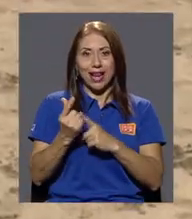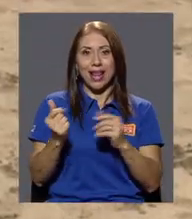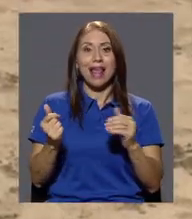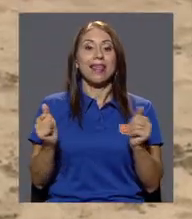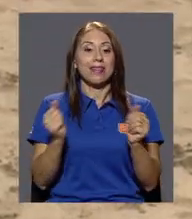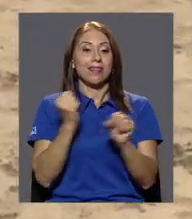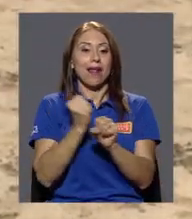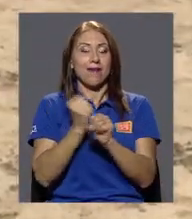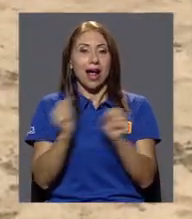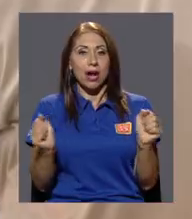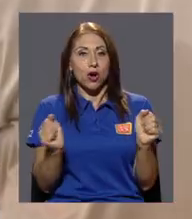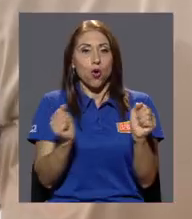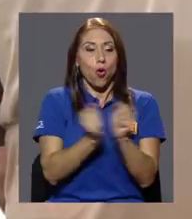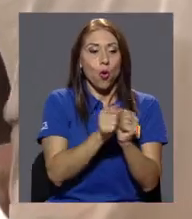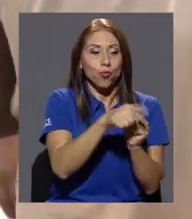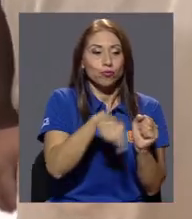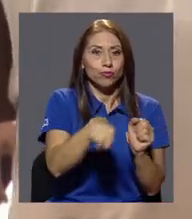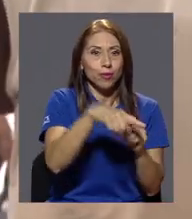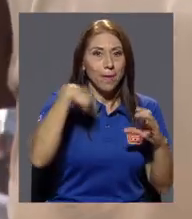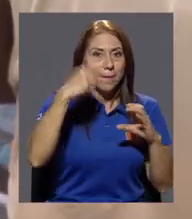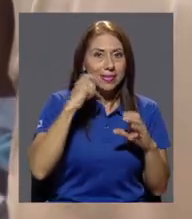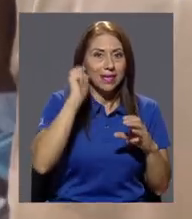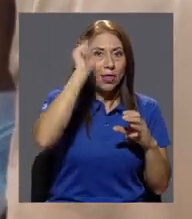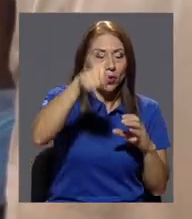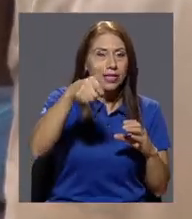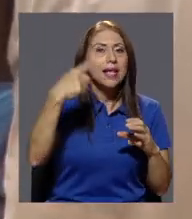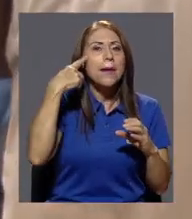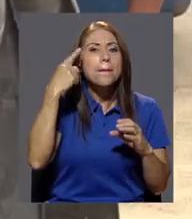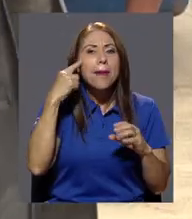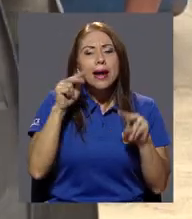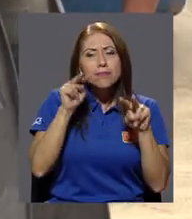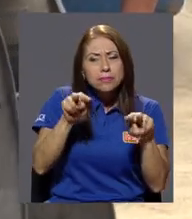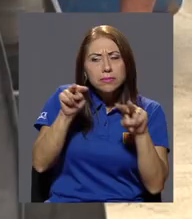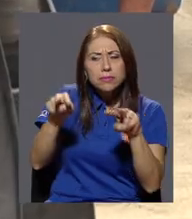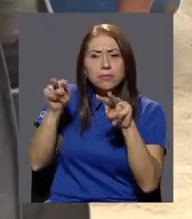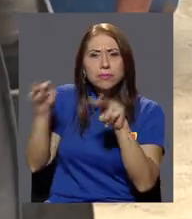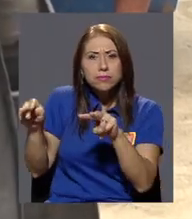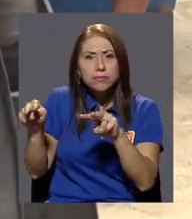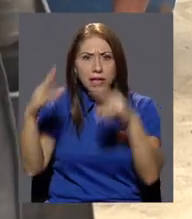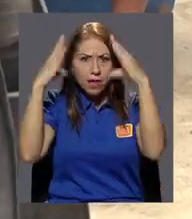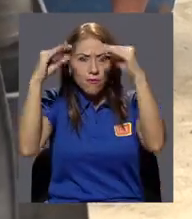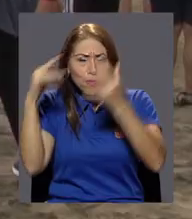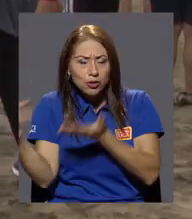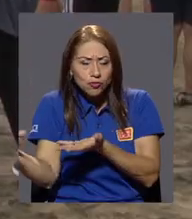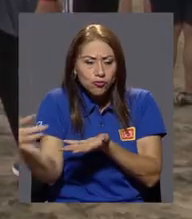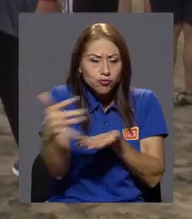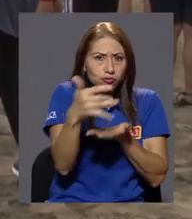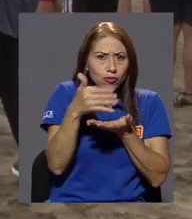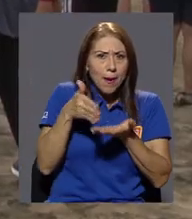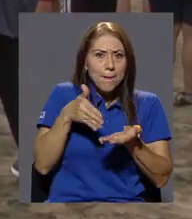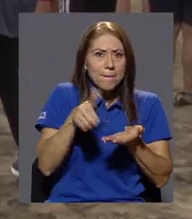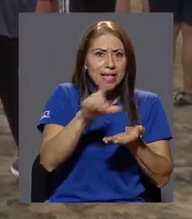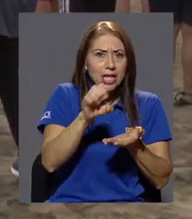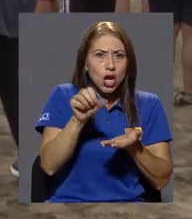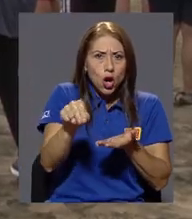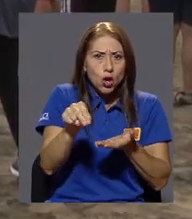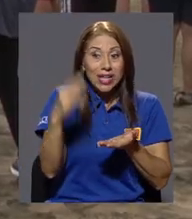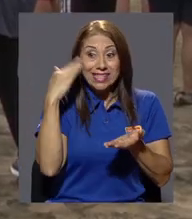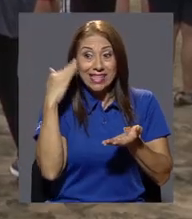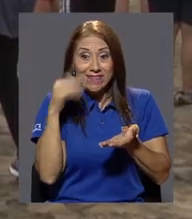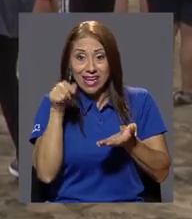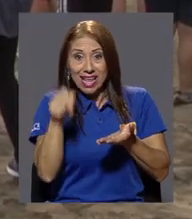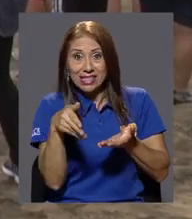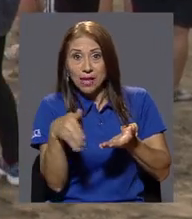con esta asociación de pescadores para documentar detalles sobre el pez león y dar seguimiento al aumento o disminución